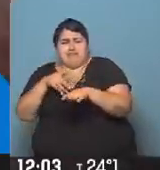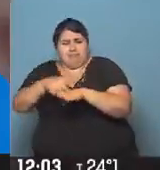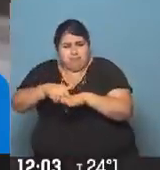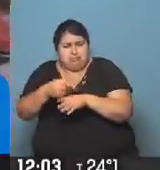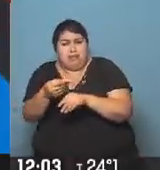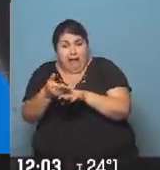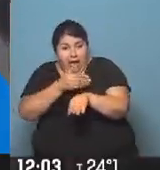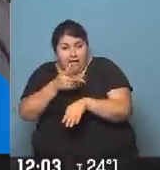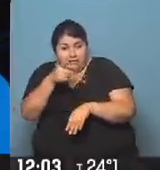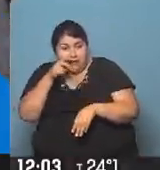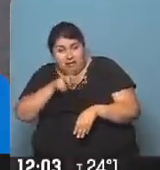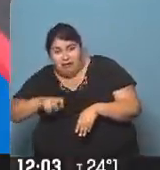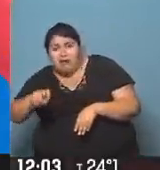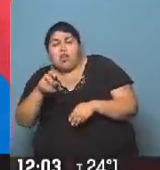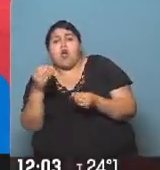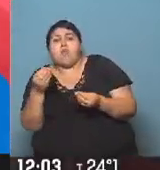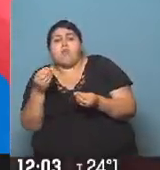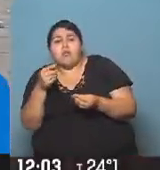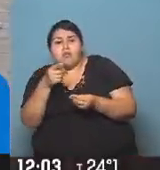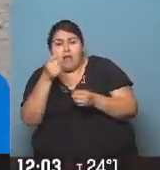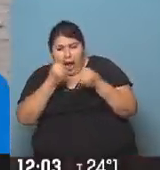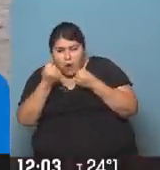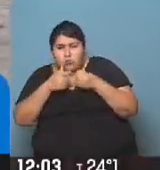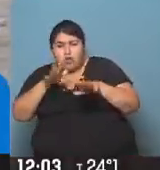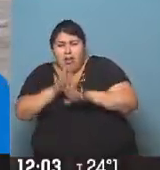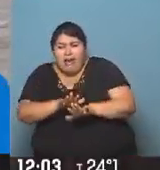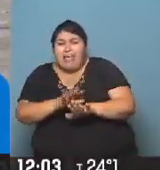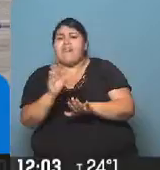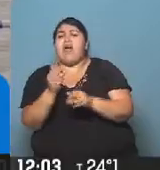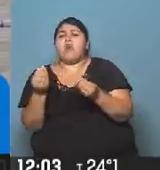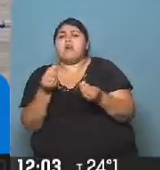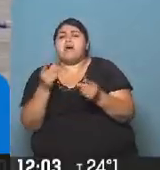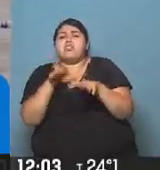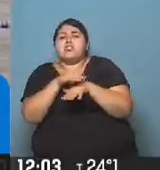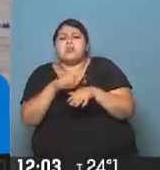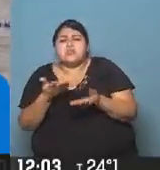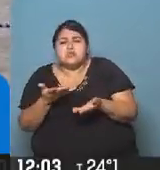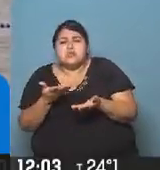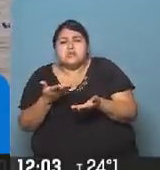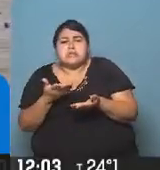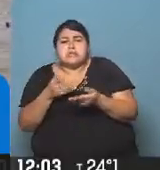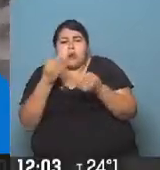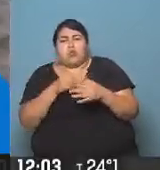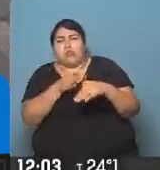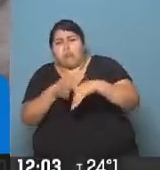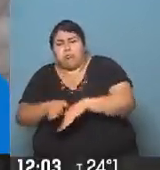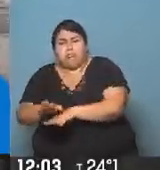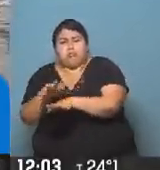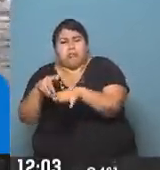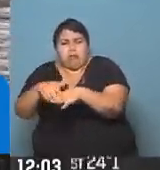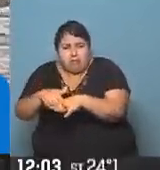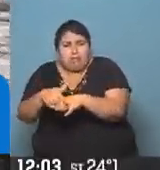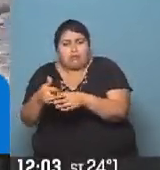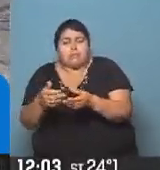o no? No. Autos que se quedaron ahí en la hondonada, en la bajada de Pavón. Está muy complicado ahí. ¿Va a esperar? ¿Va a dar la